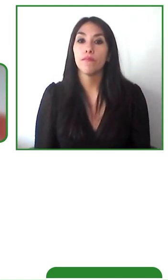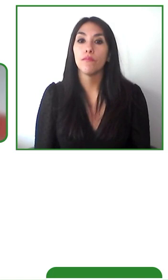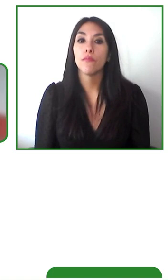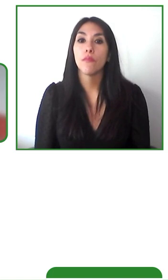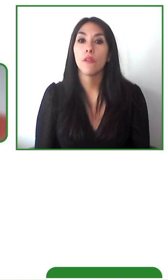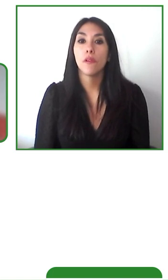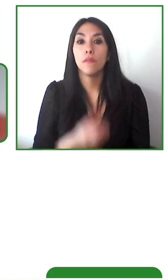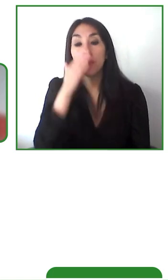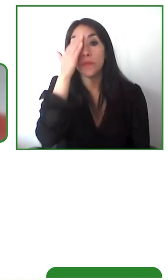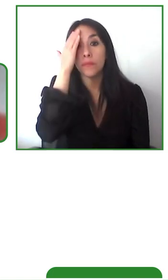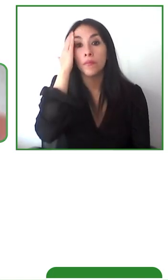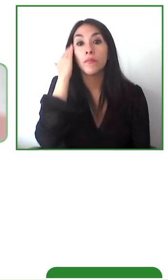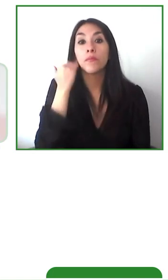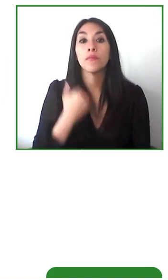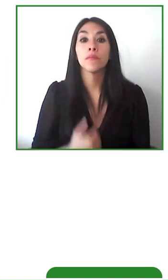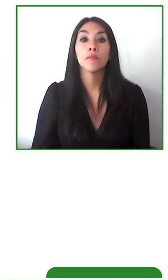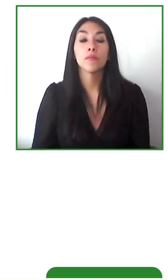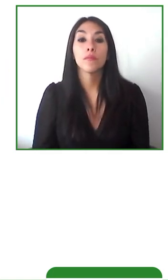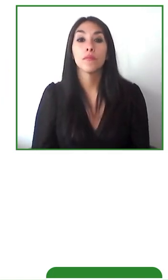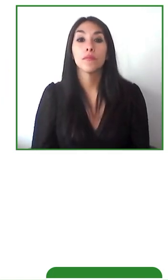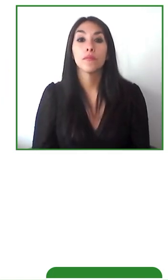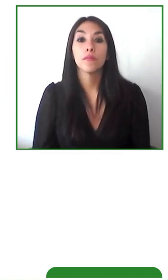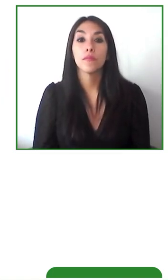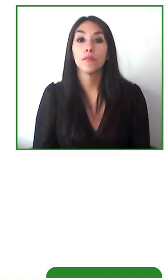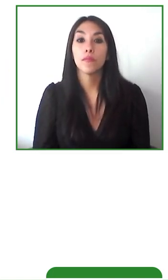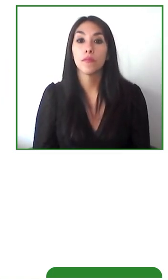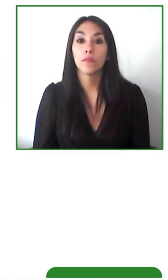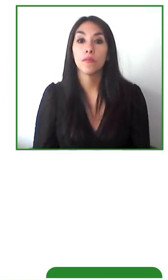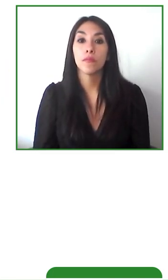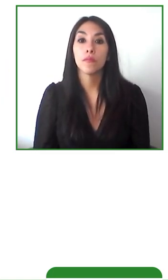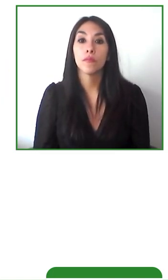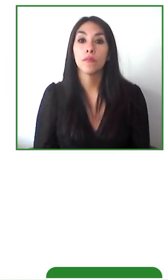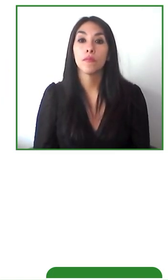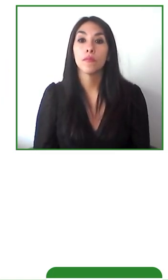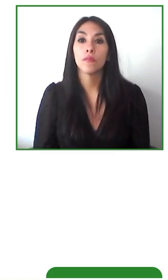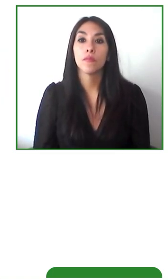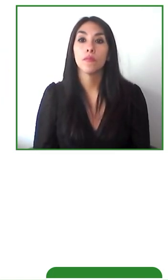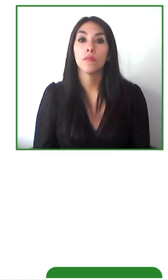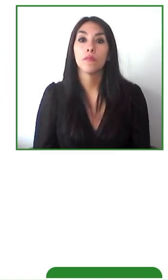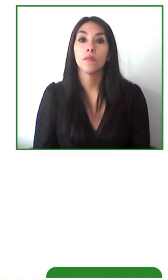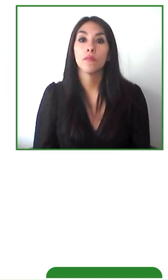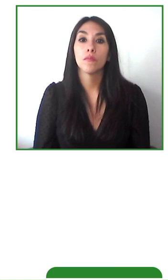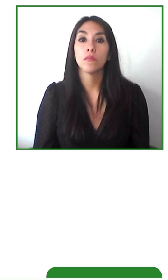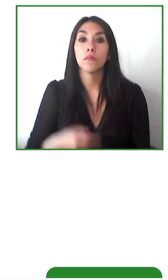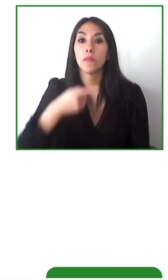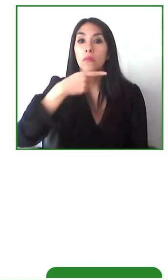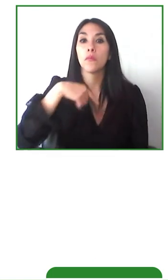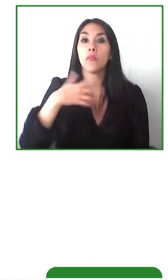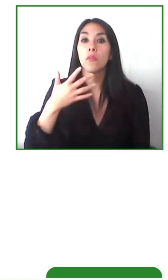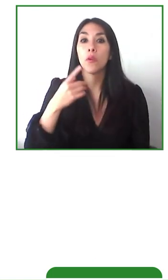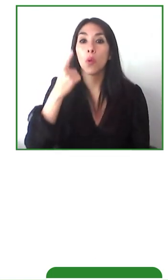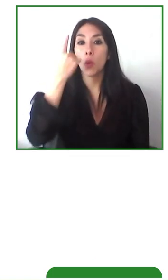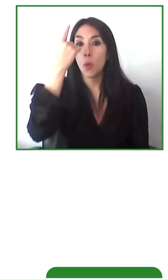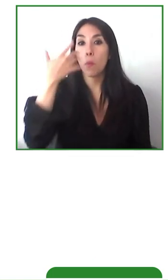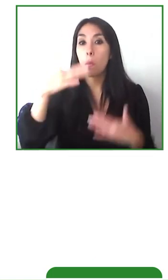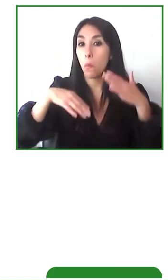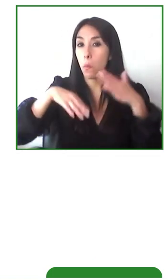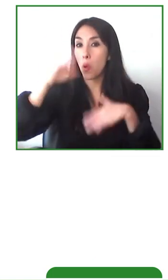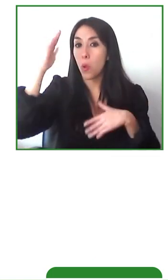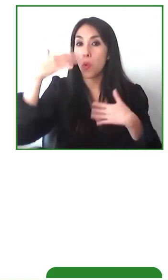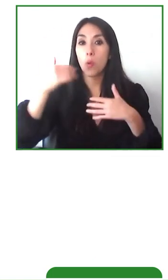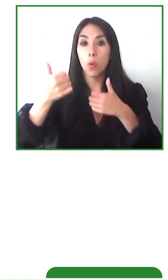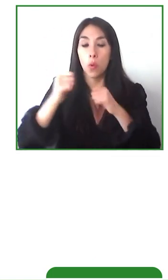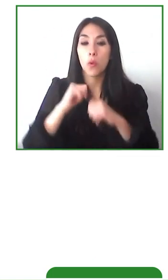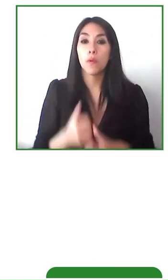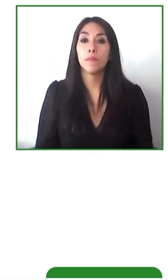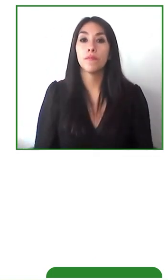This is Chris speaking. For us, one of the largest challenges. Para nosotros, uno de los mayores desafíos en al replicar es